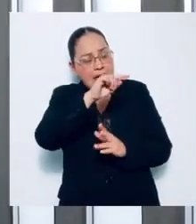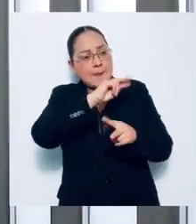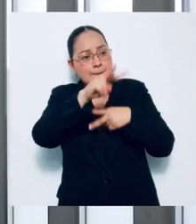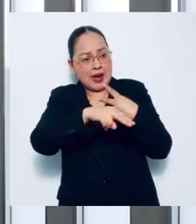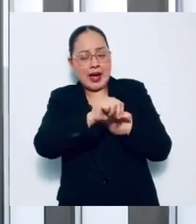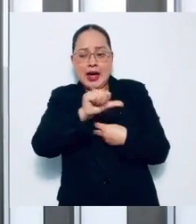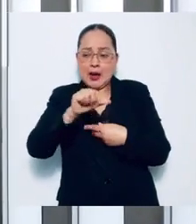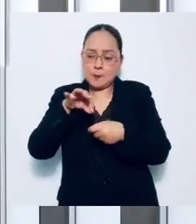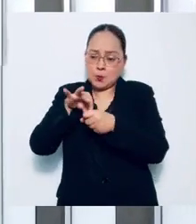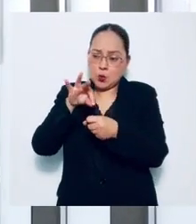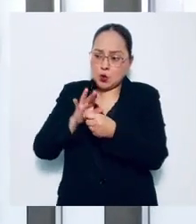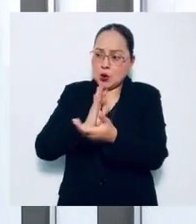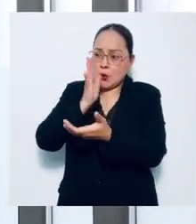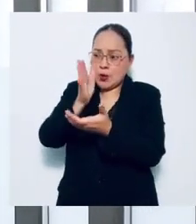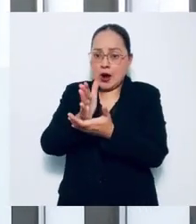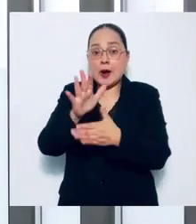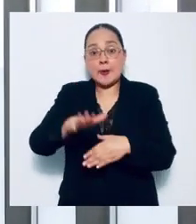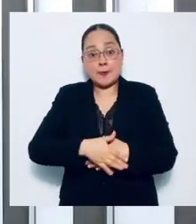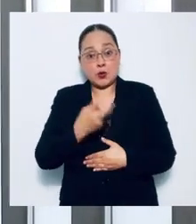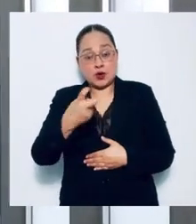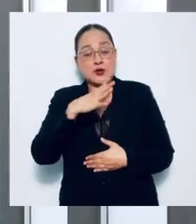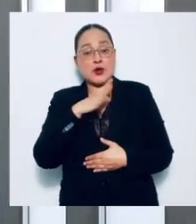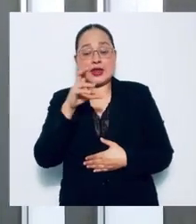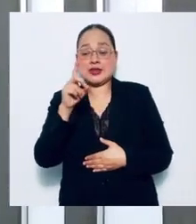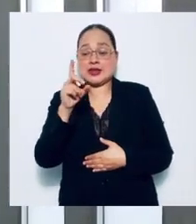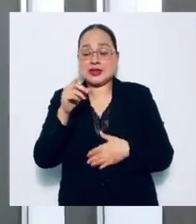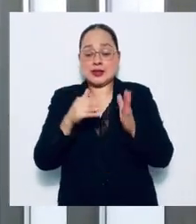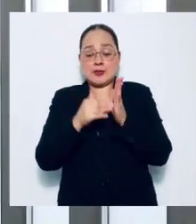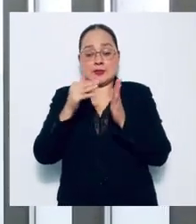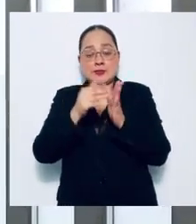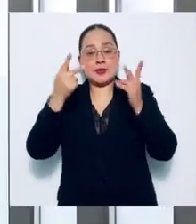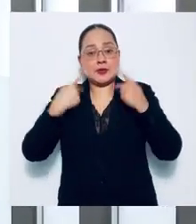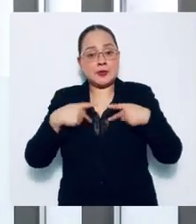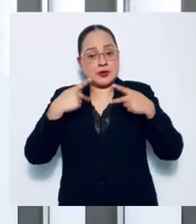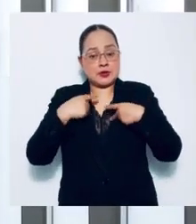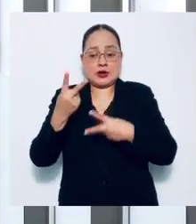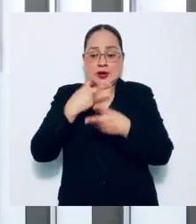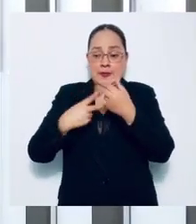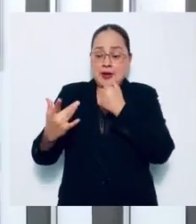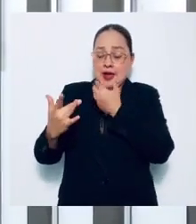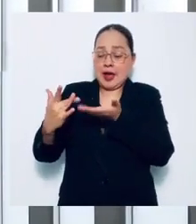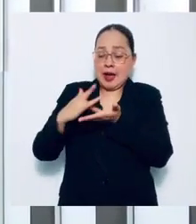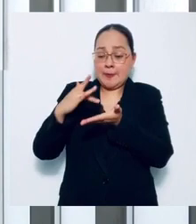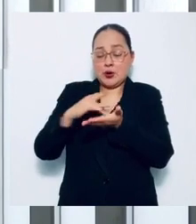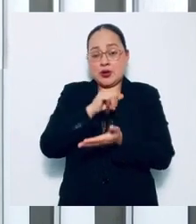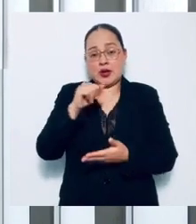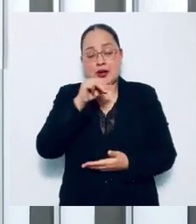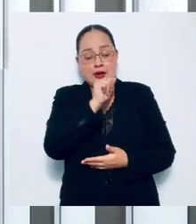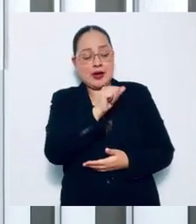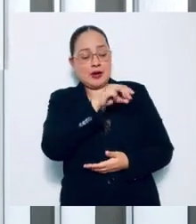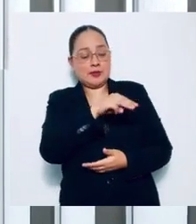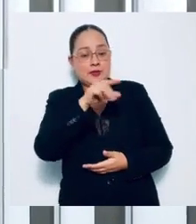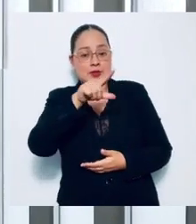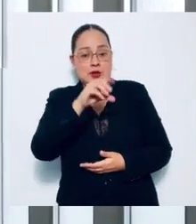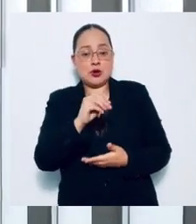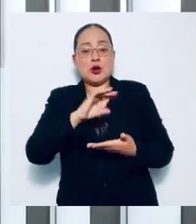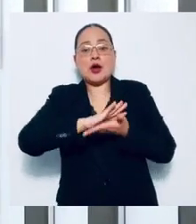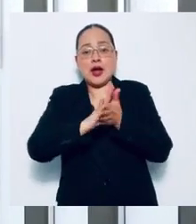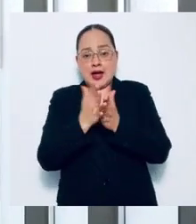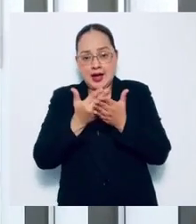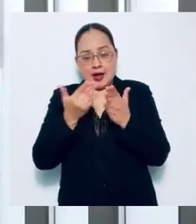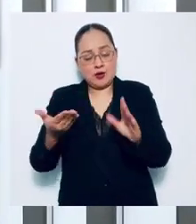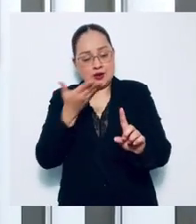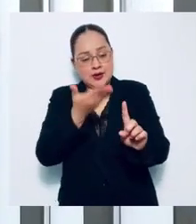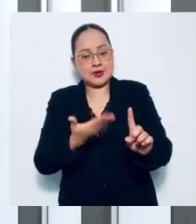convencieran y salieran a votar. Por eso es que tuvimos 30 millones de personas que respaldaron al licenciado López Obrador, y por eso hoy